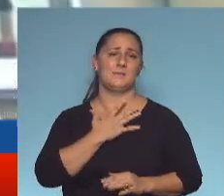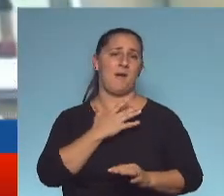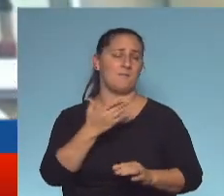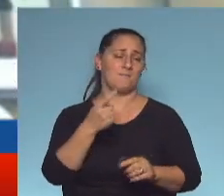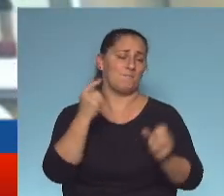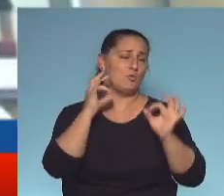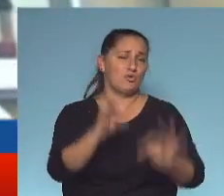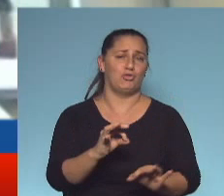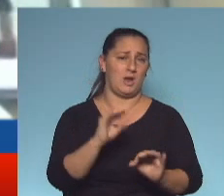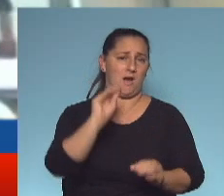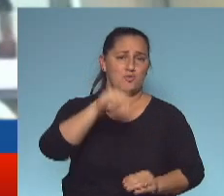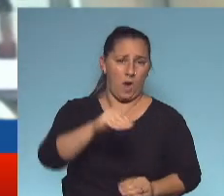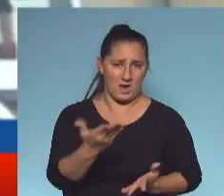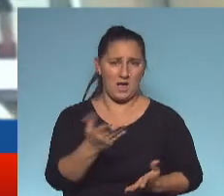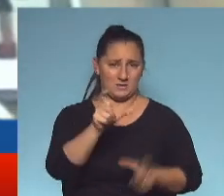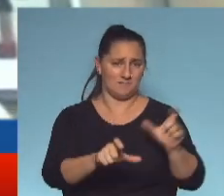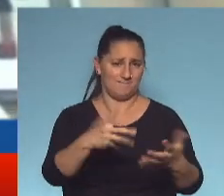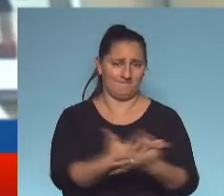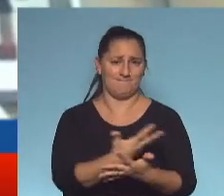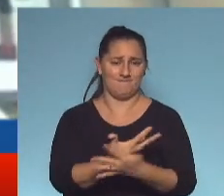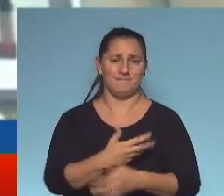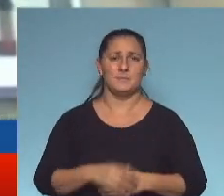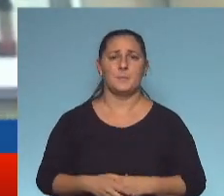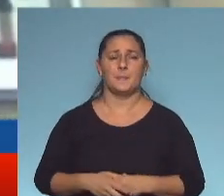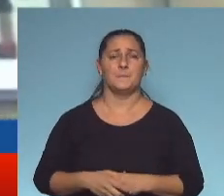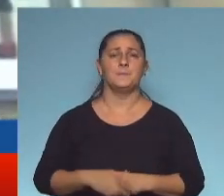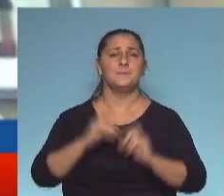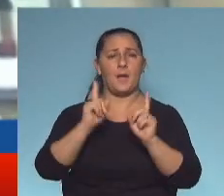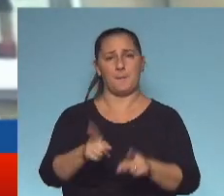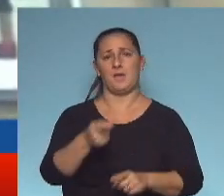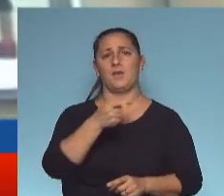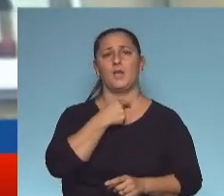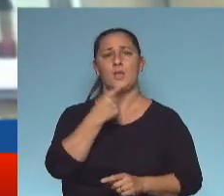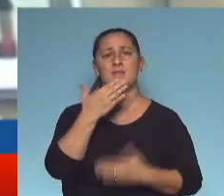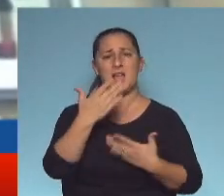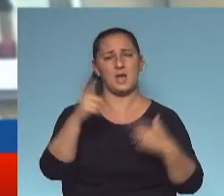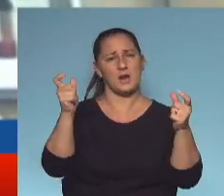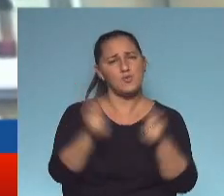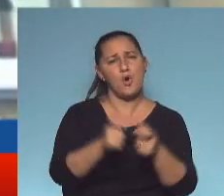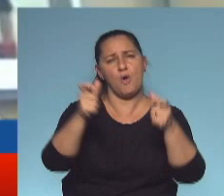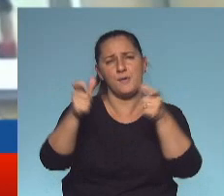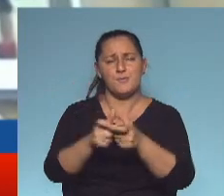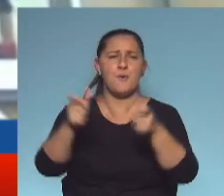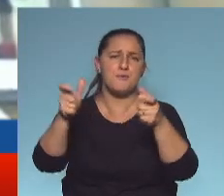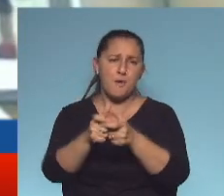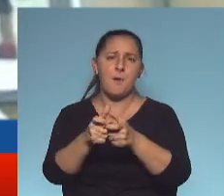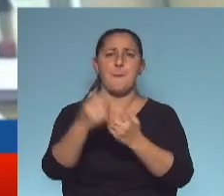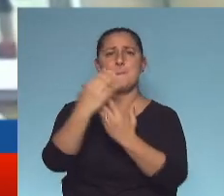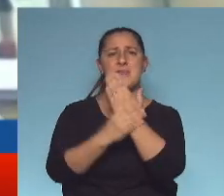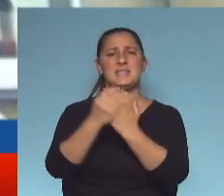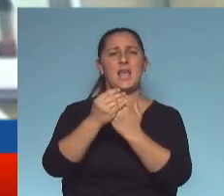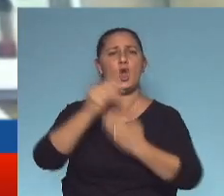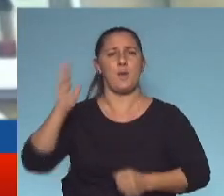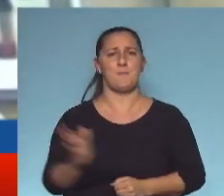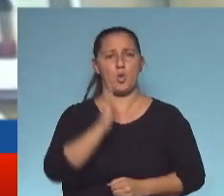antes. También agradecer que en las reuniones que hemos mantenido con el Ministerio de